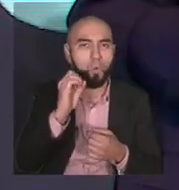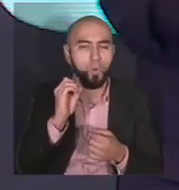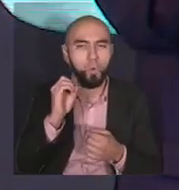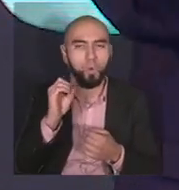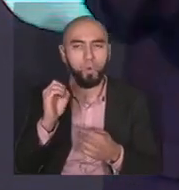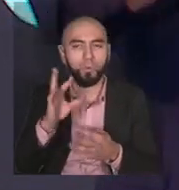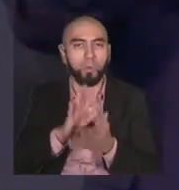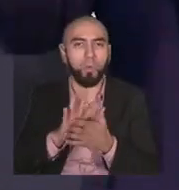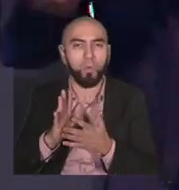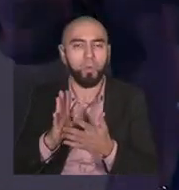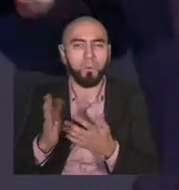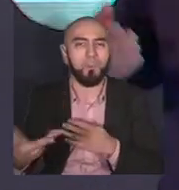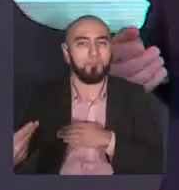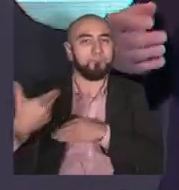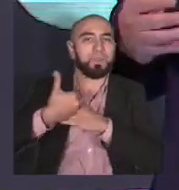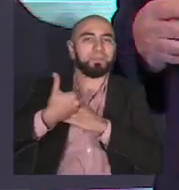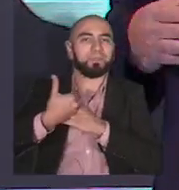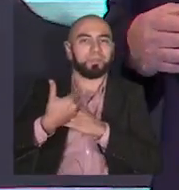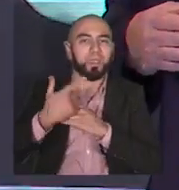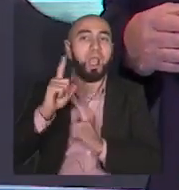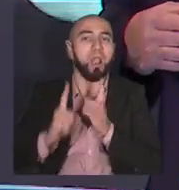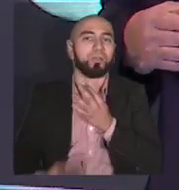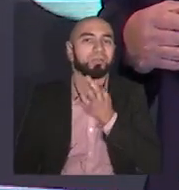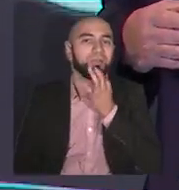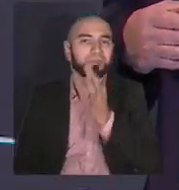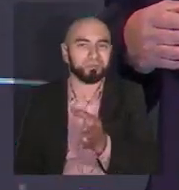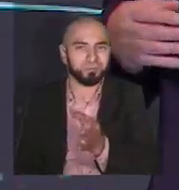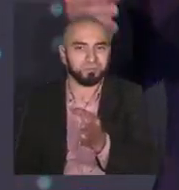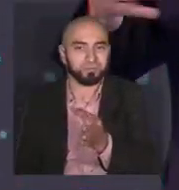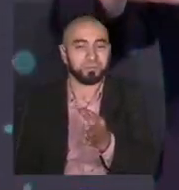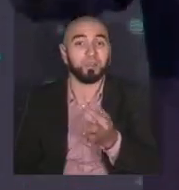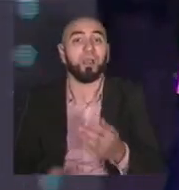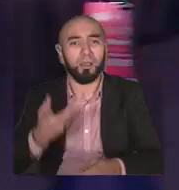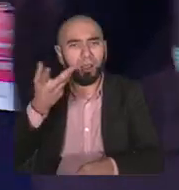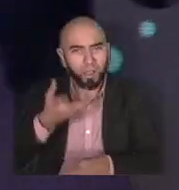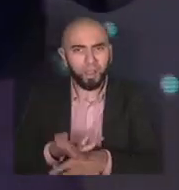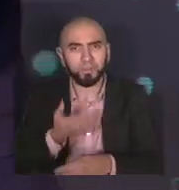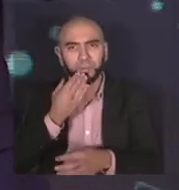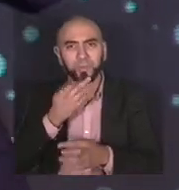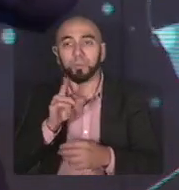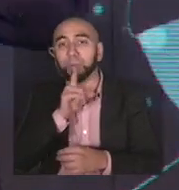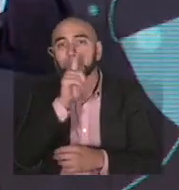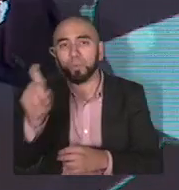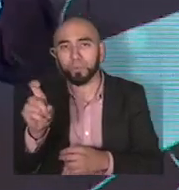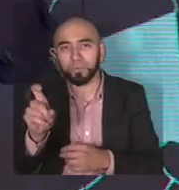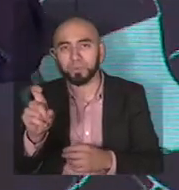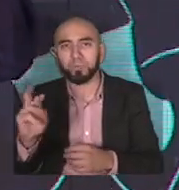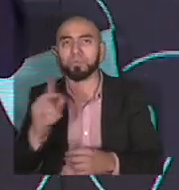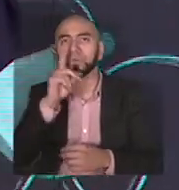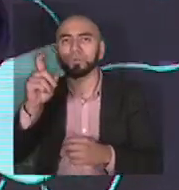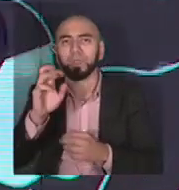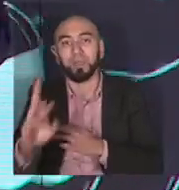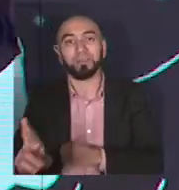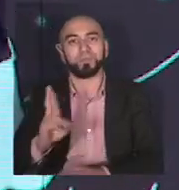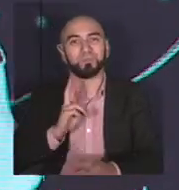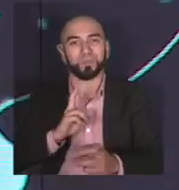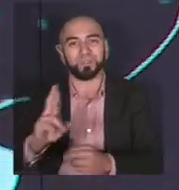algo. O tenemos un periodo de preguntas y respuestas, o simplemente